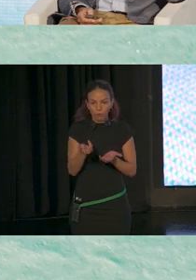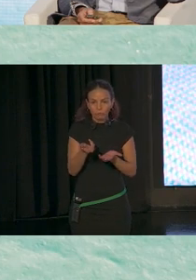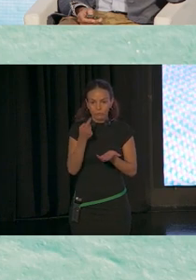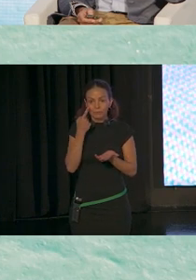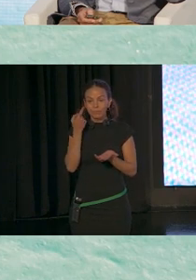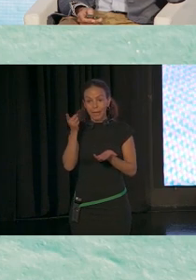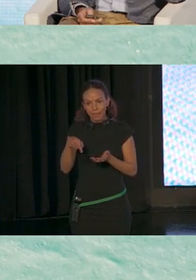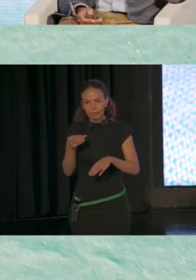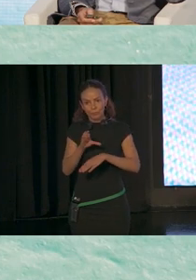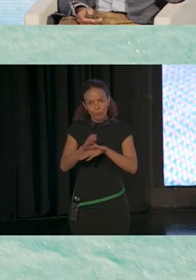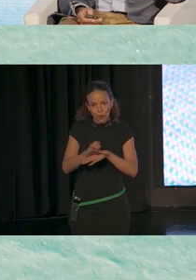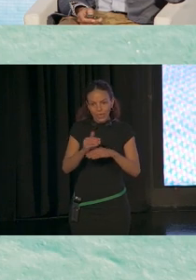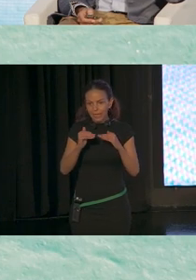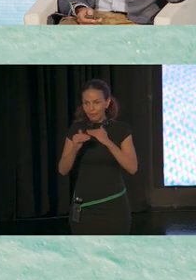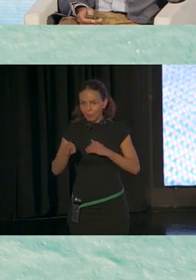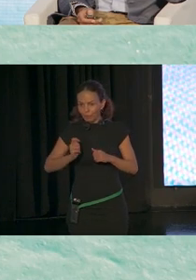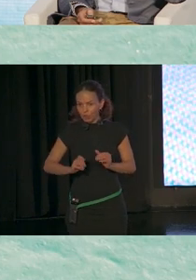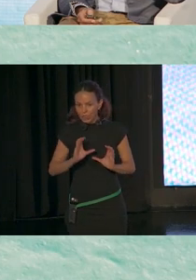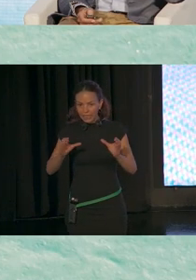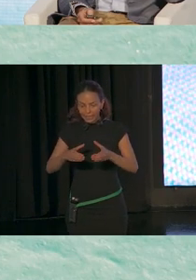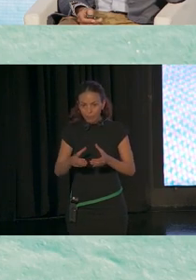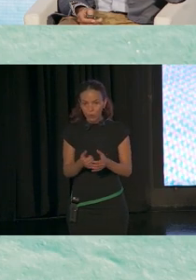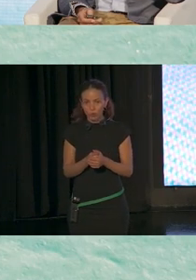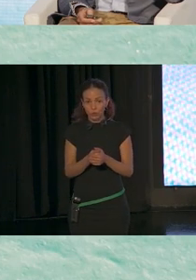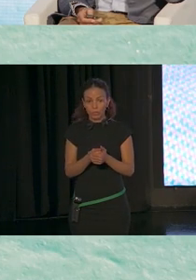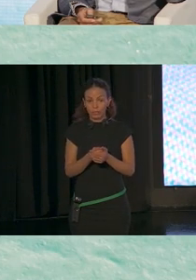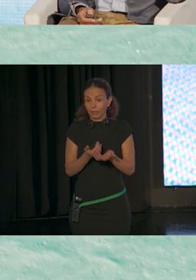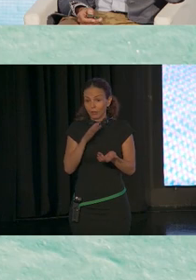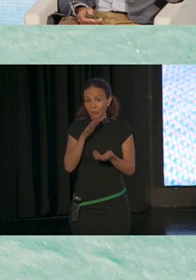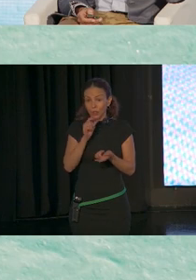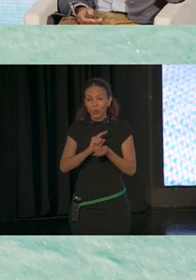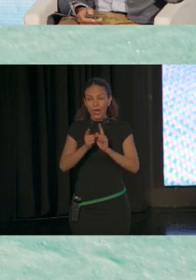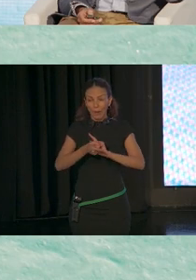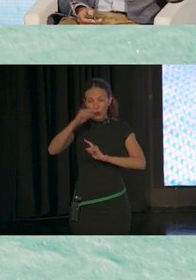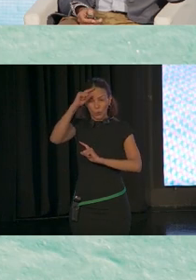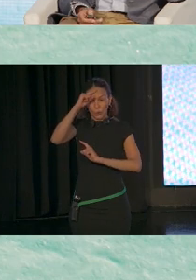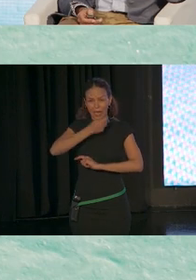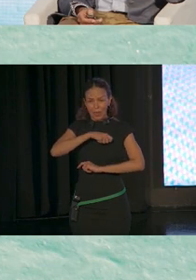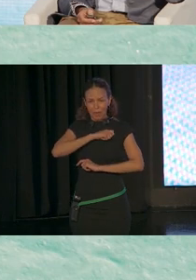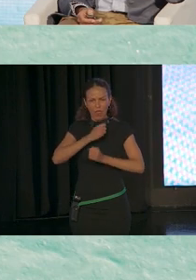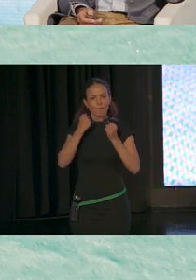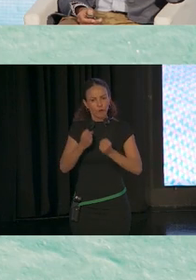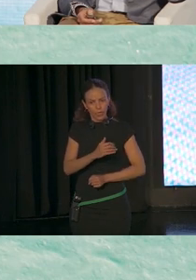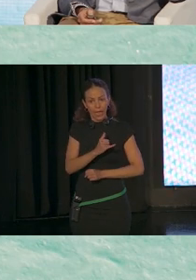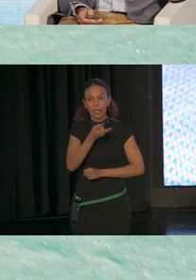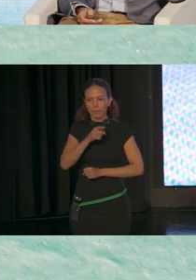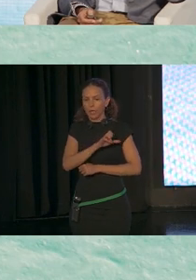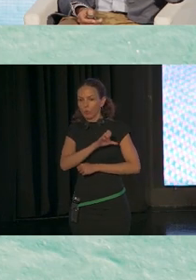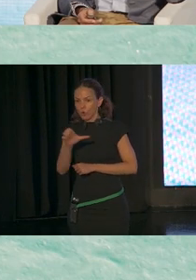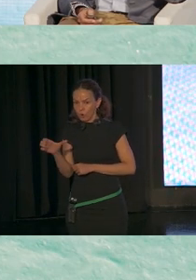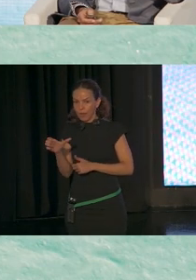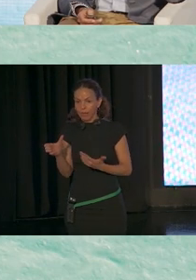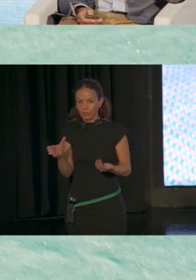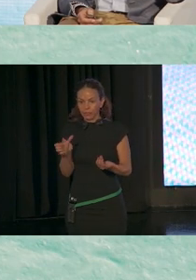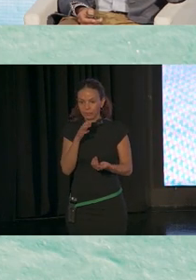dotación, estabilidad de profesionales y equipos, considerando el gran cambio cultural que está habiendo en España y en toda Europa y que